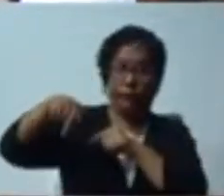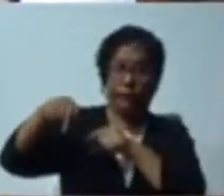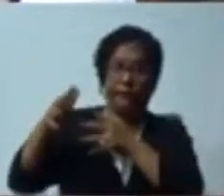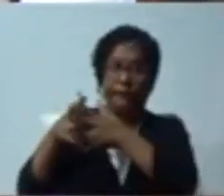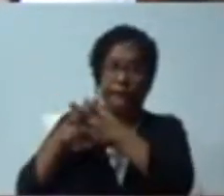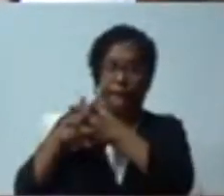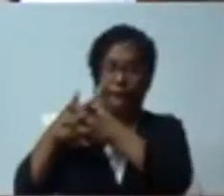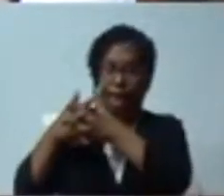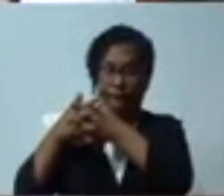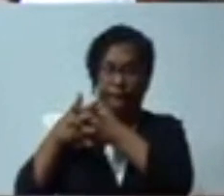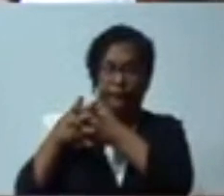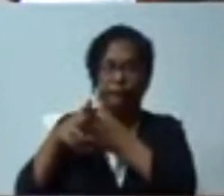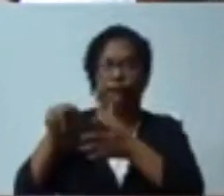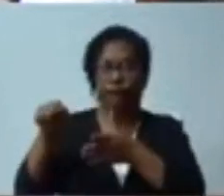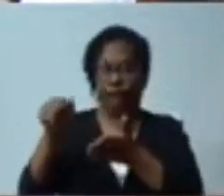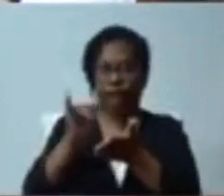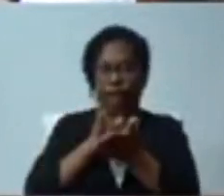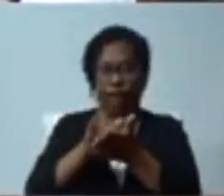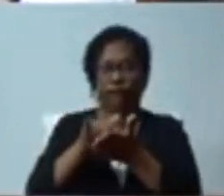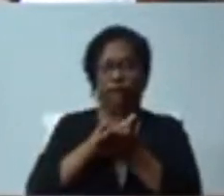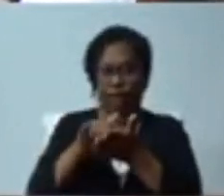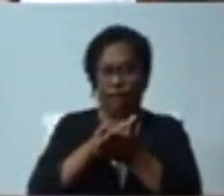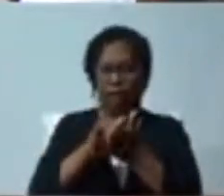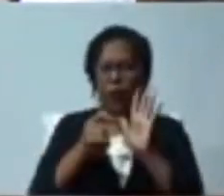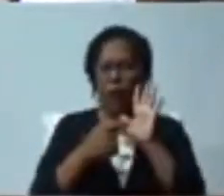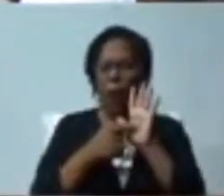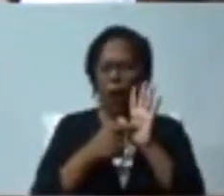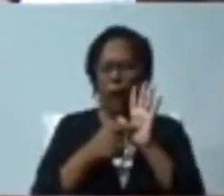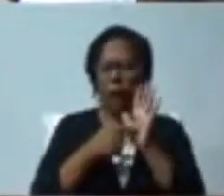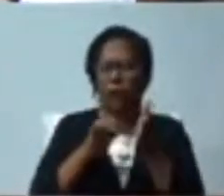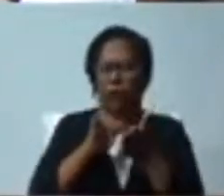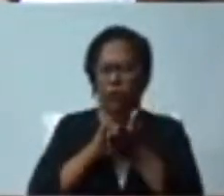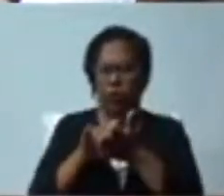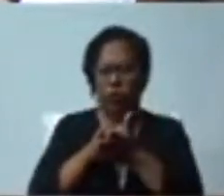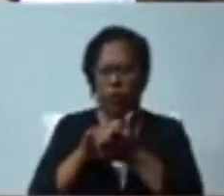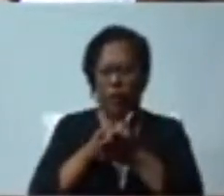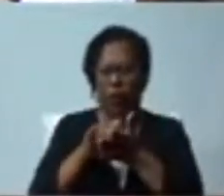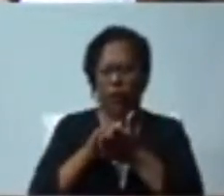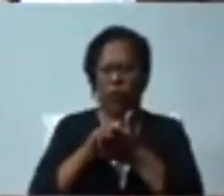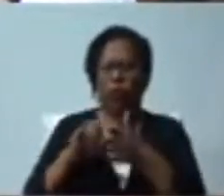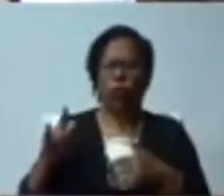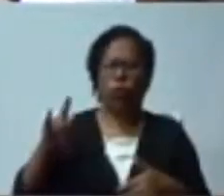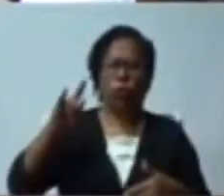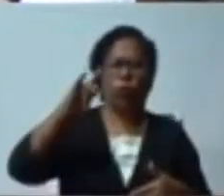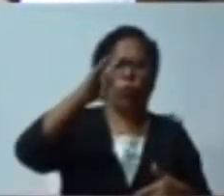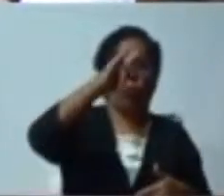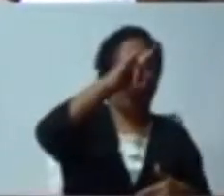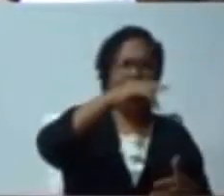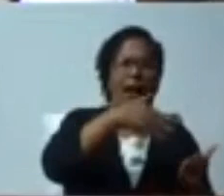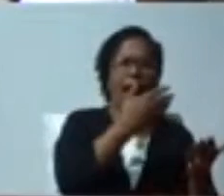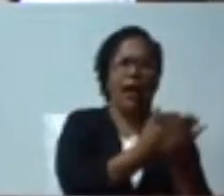de Nueva York, por ejemplo, a Los Ángeles,